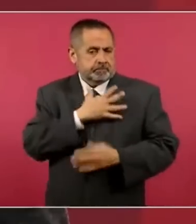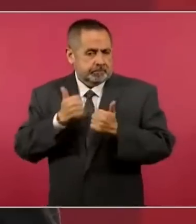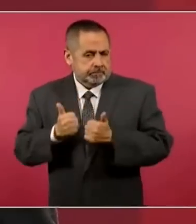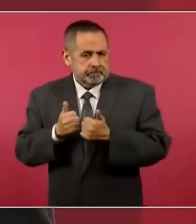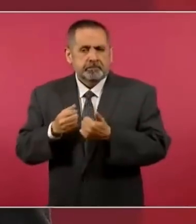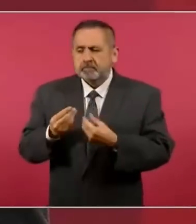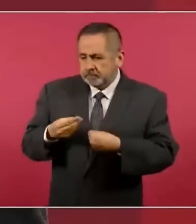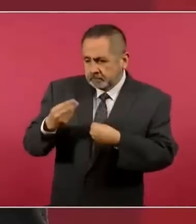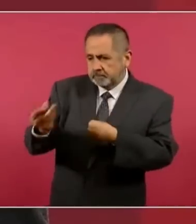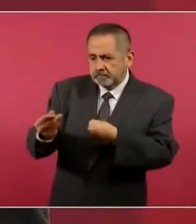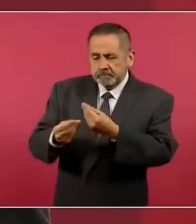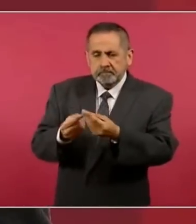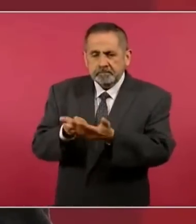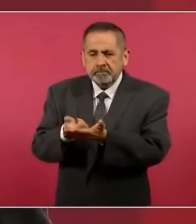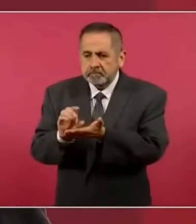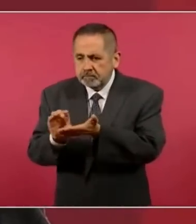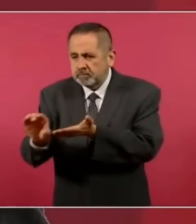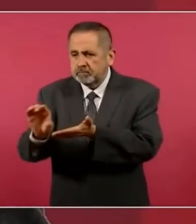significan inyectar